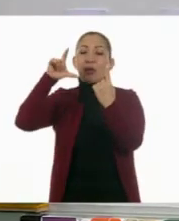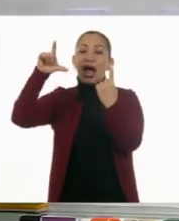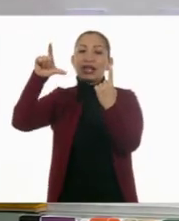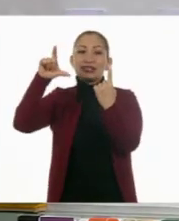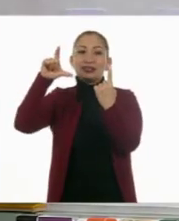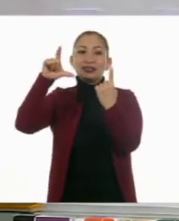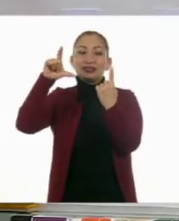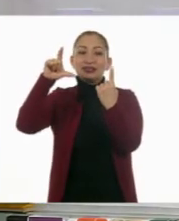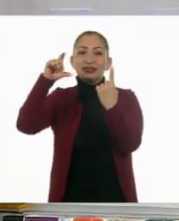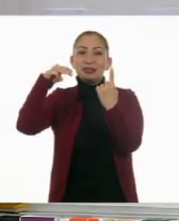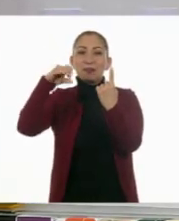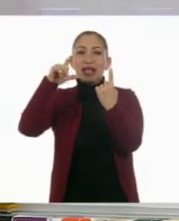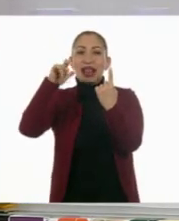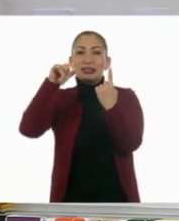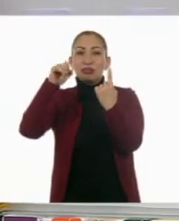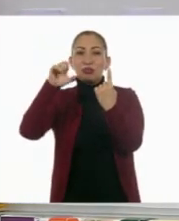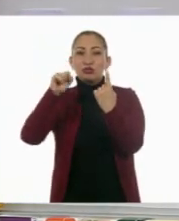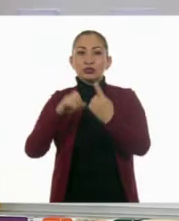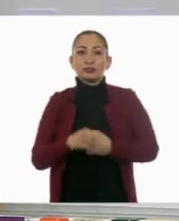25 milésimos.